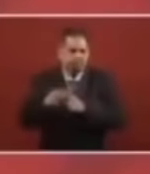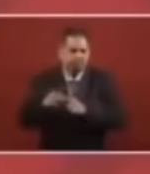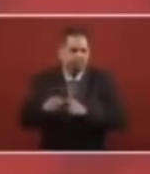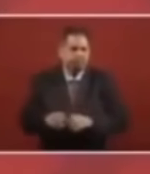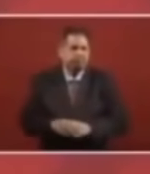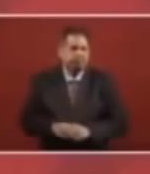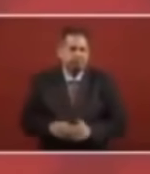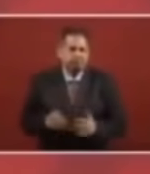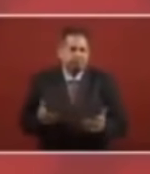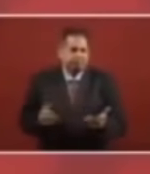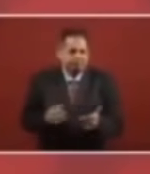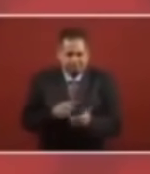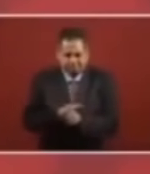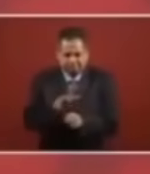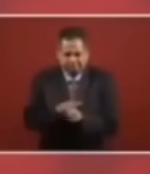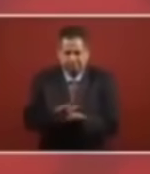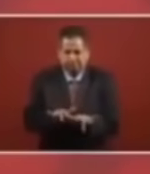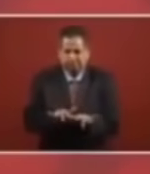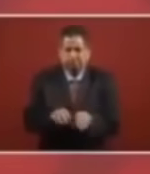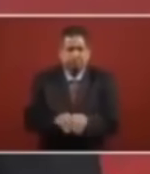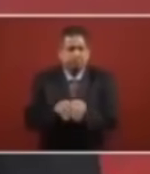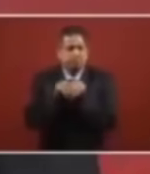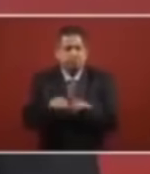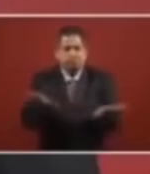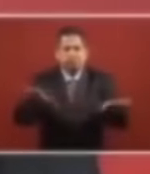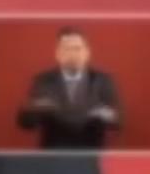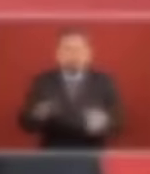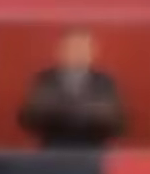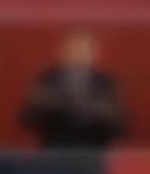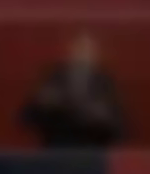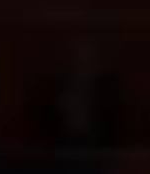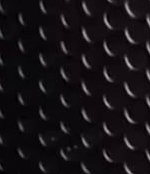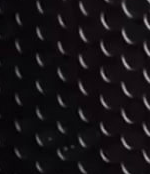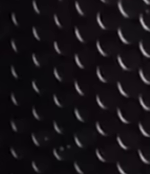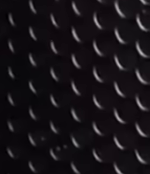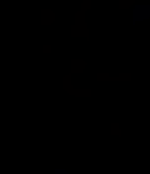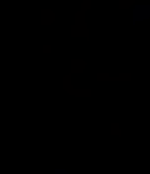qué más le puedo pedir a la vida